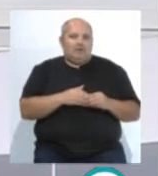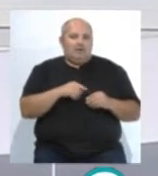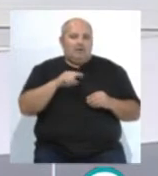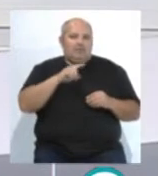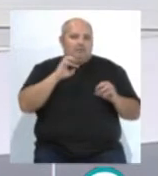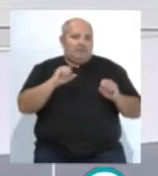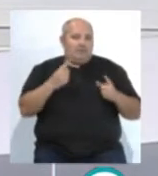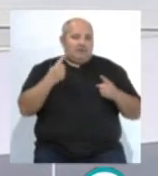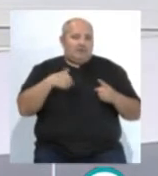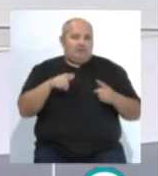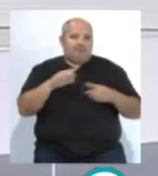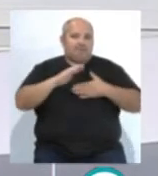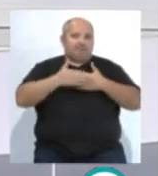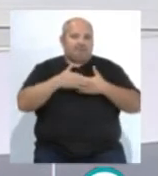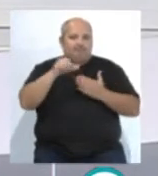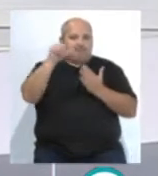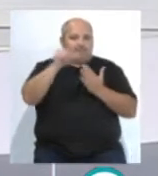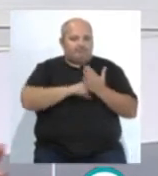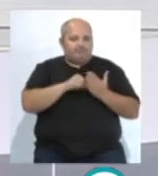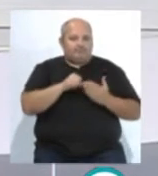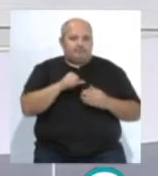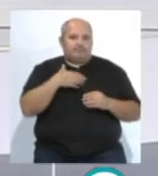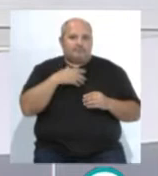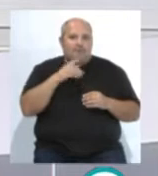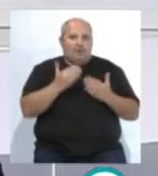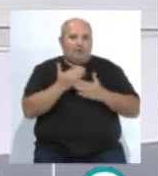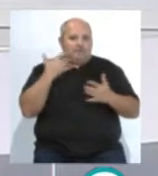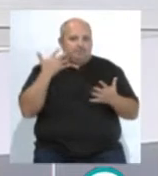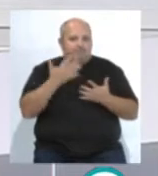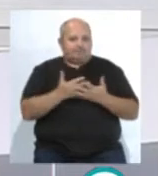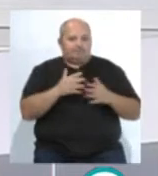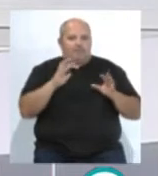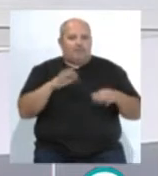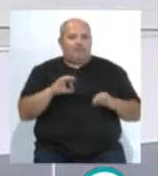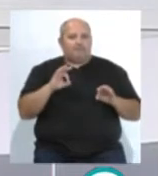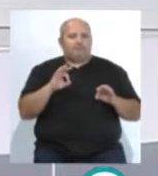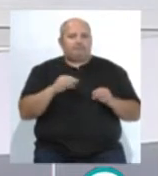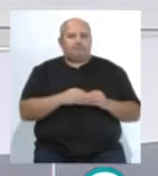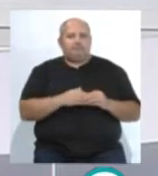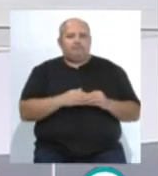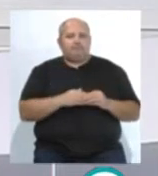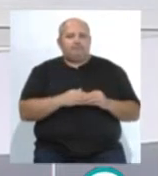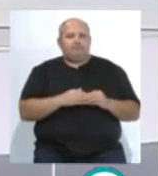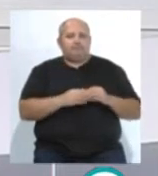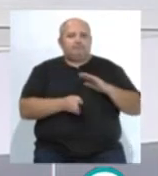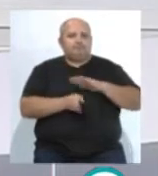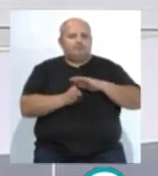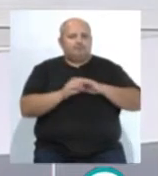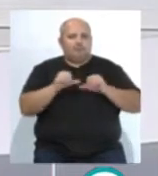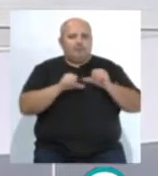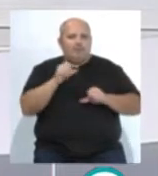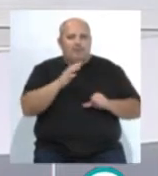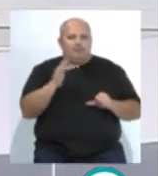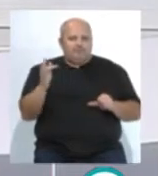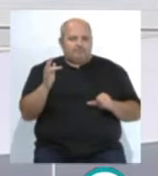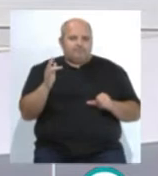ya definitivamente la clasificación después de estas jornadas. El Cádiz sigue en playoff de